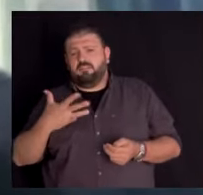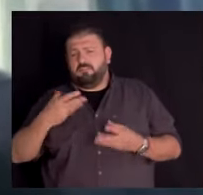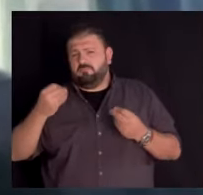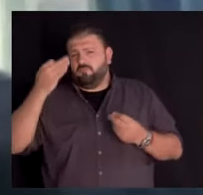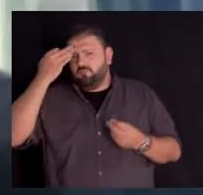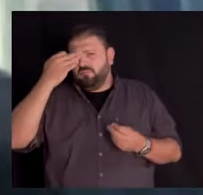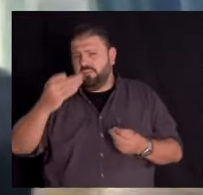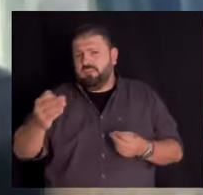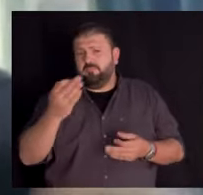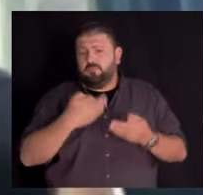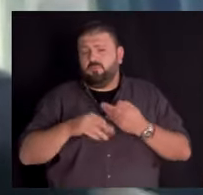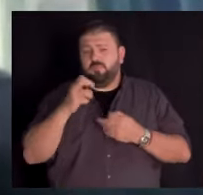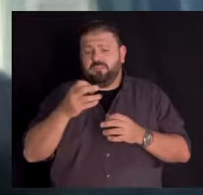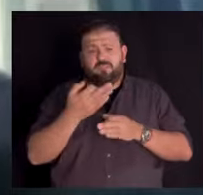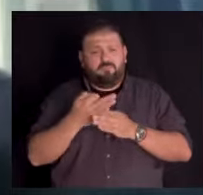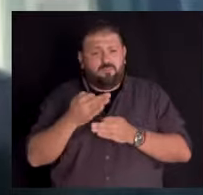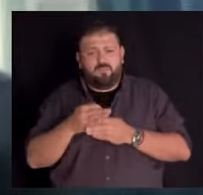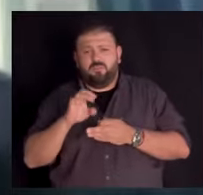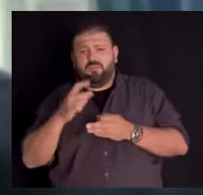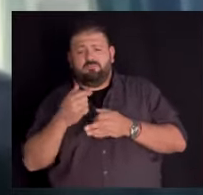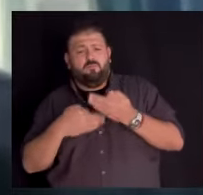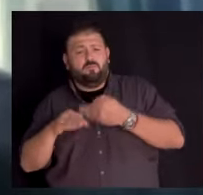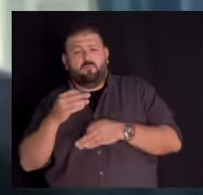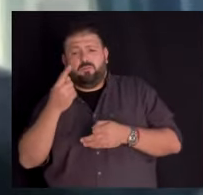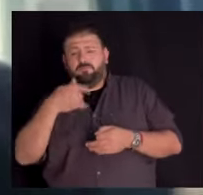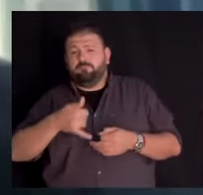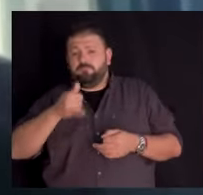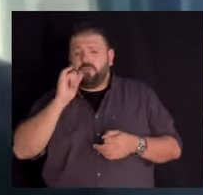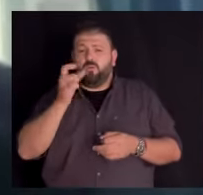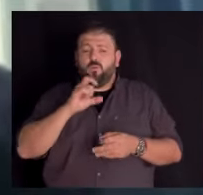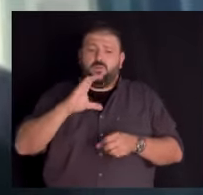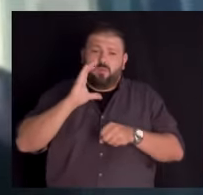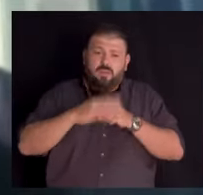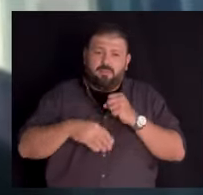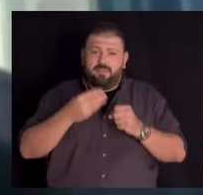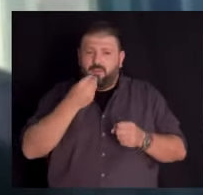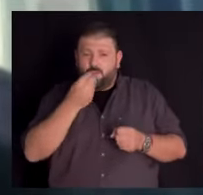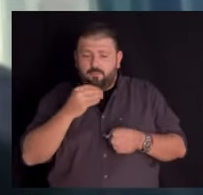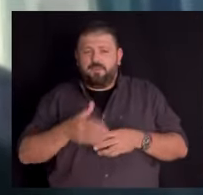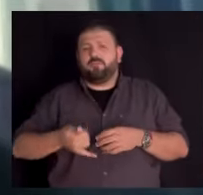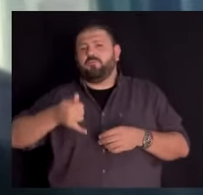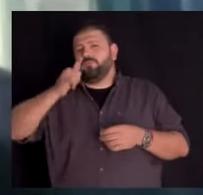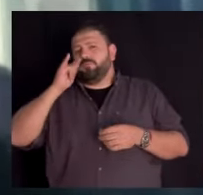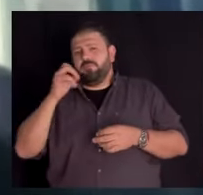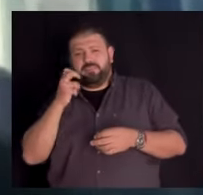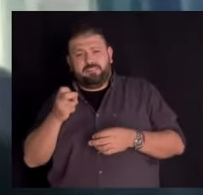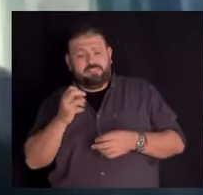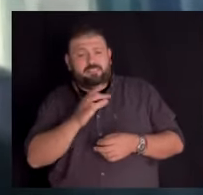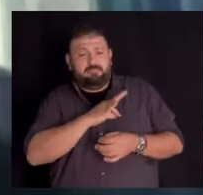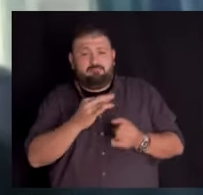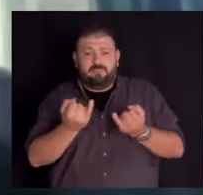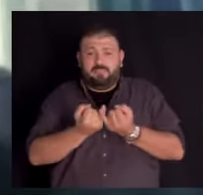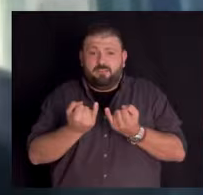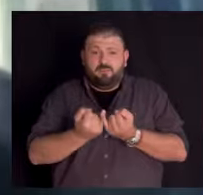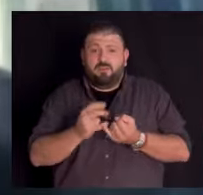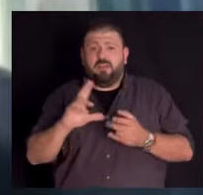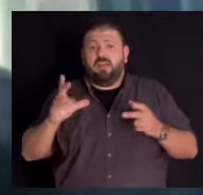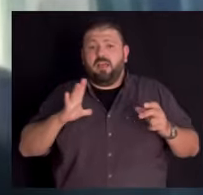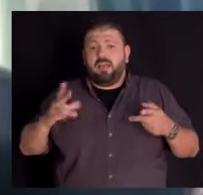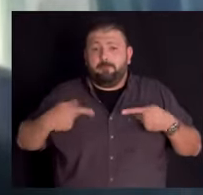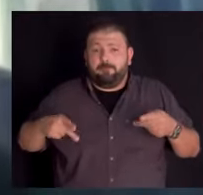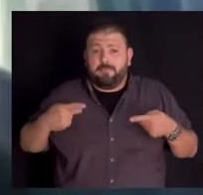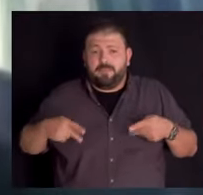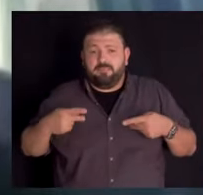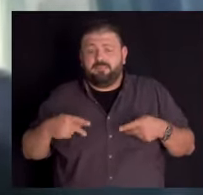Por eso un nuevo fruta nos cae espectacular cuando acabamos de comer o cuando, inclusive, hay personas que cursan